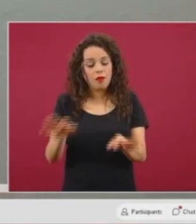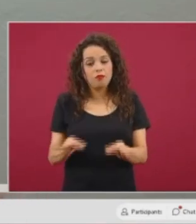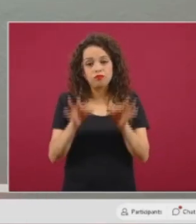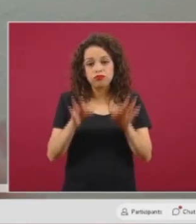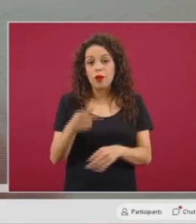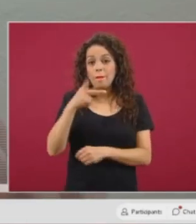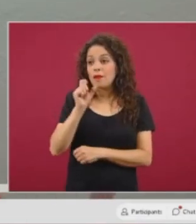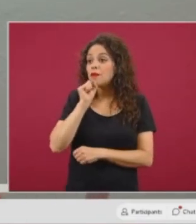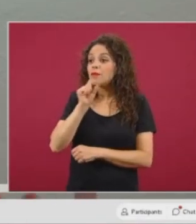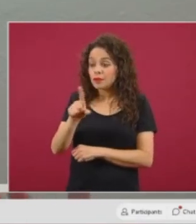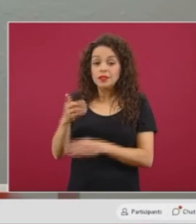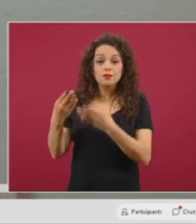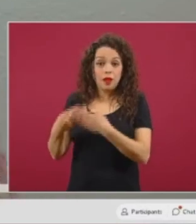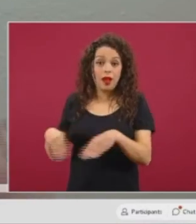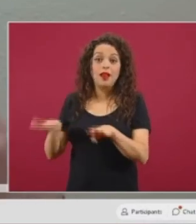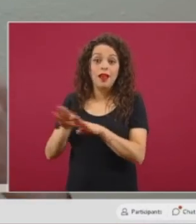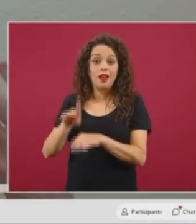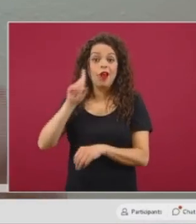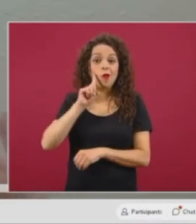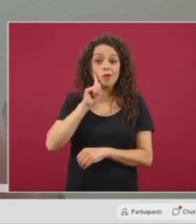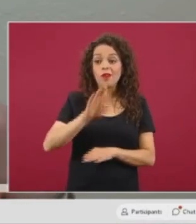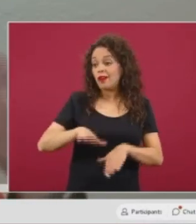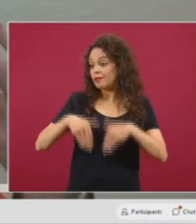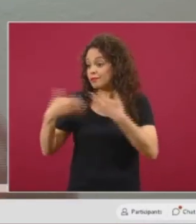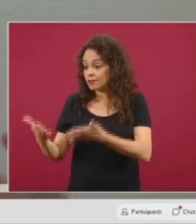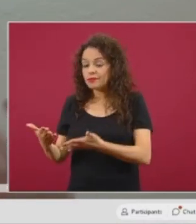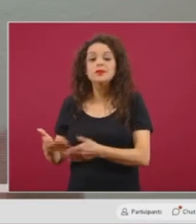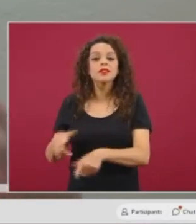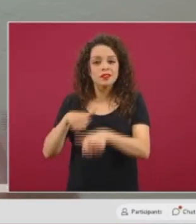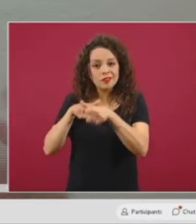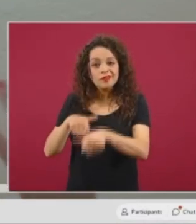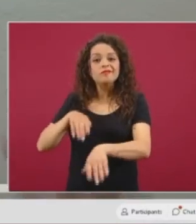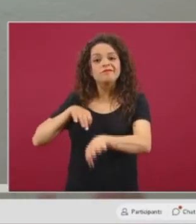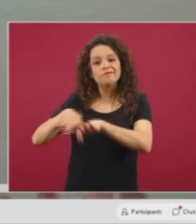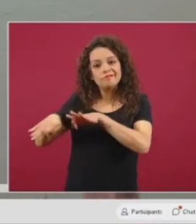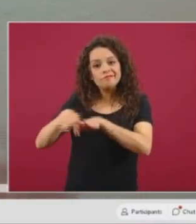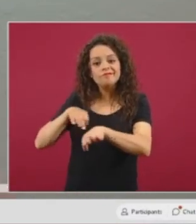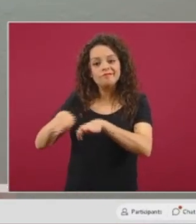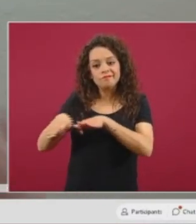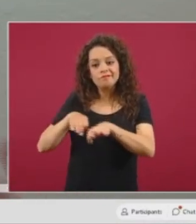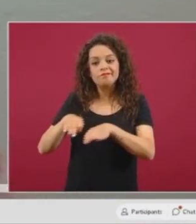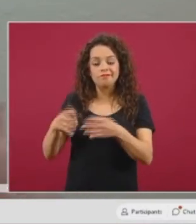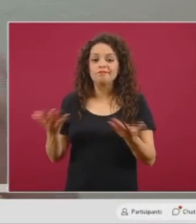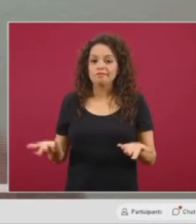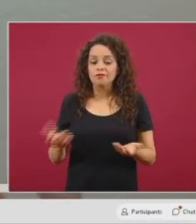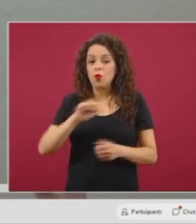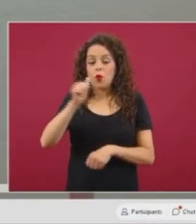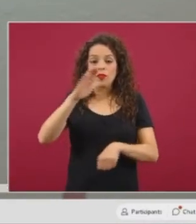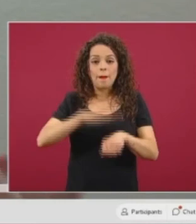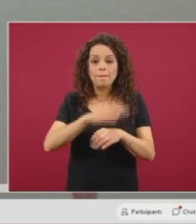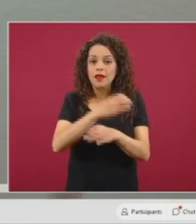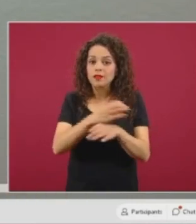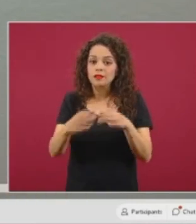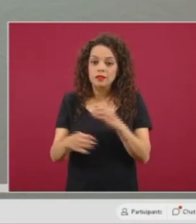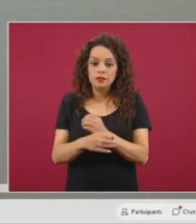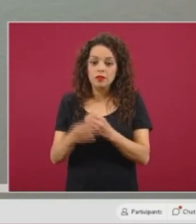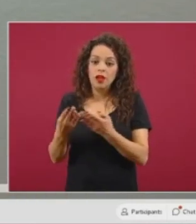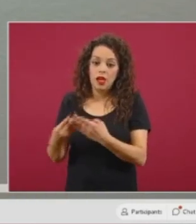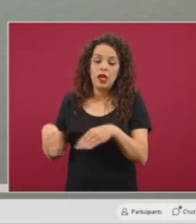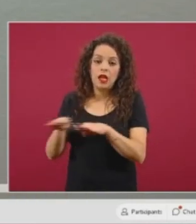casa las mujeres han seguido haciendo su trabajo y han tenido que hacer muchas más cosas, entonces también estamos